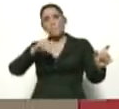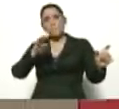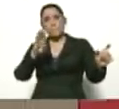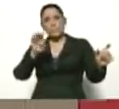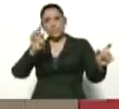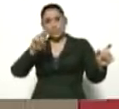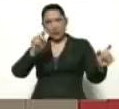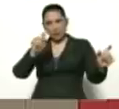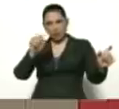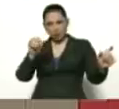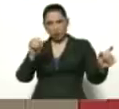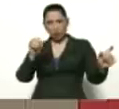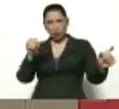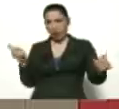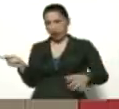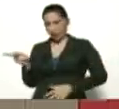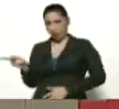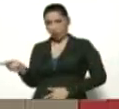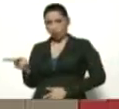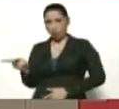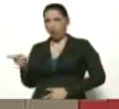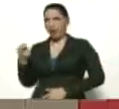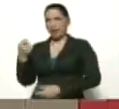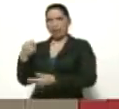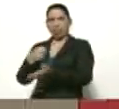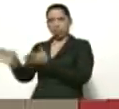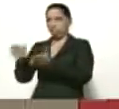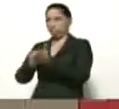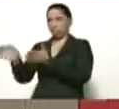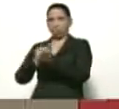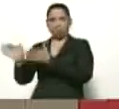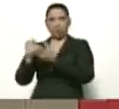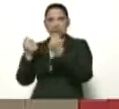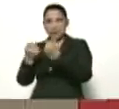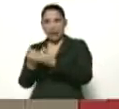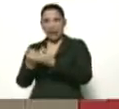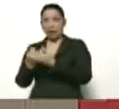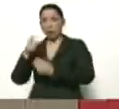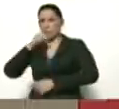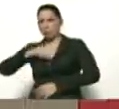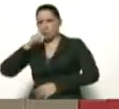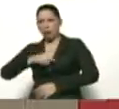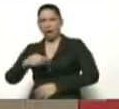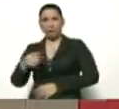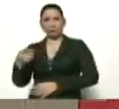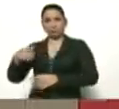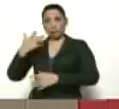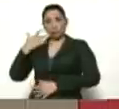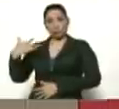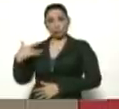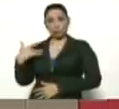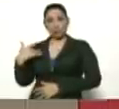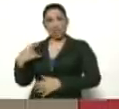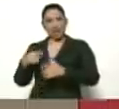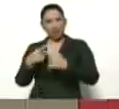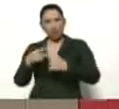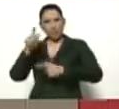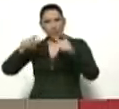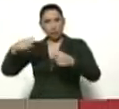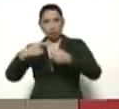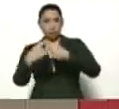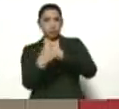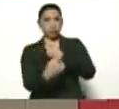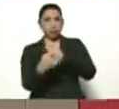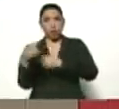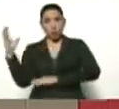roxana se habían gastado todo el dinero en tiendas de lujo en restaurantes y en prostitutas mientras los desertores que estaban